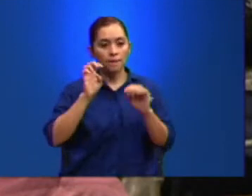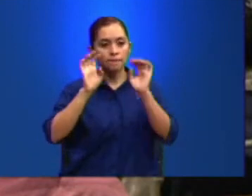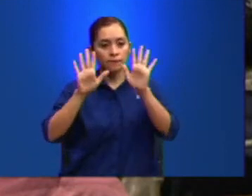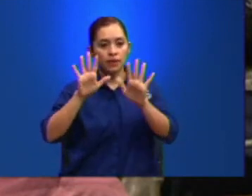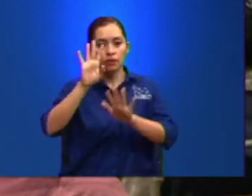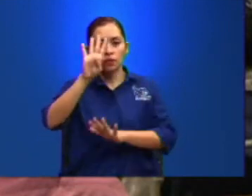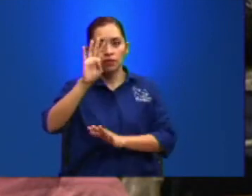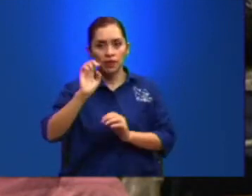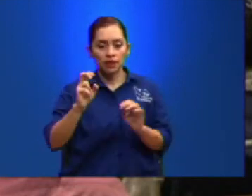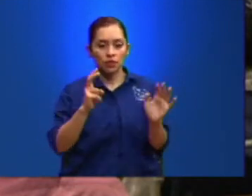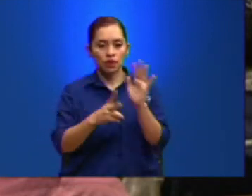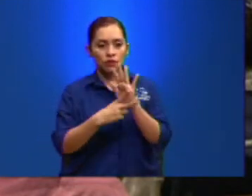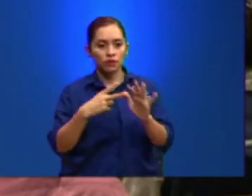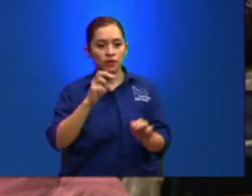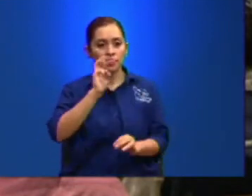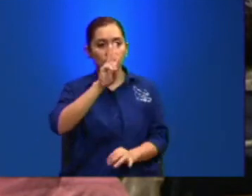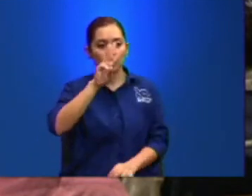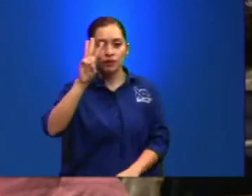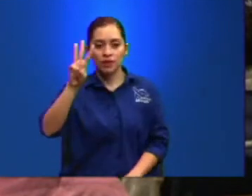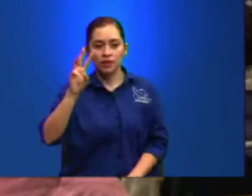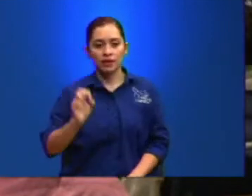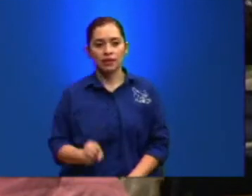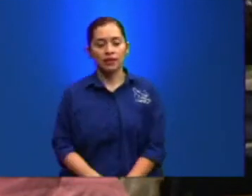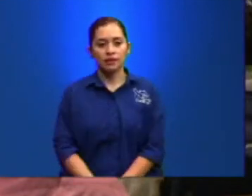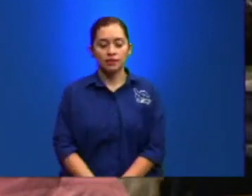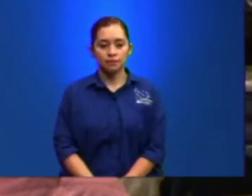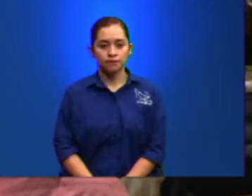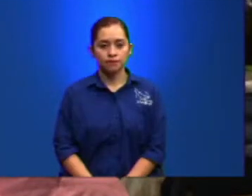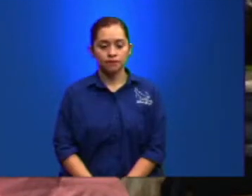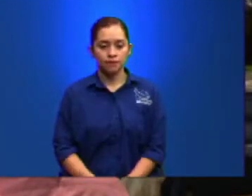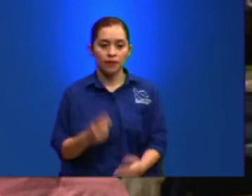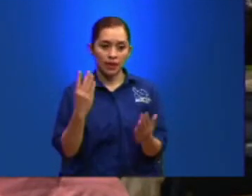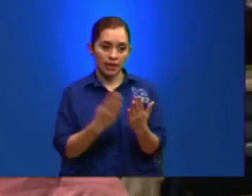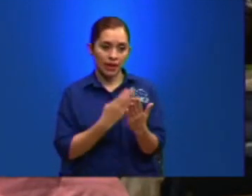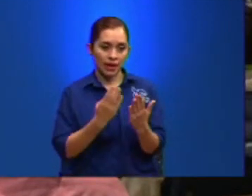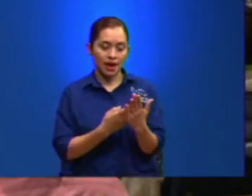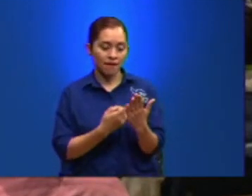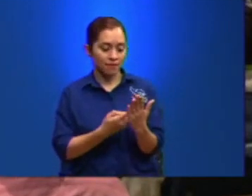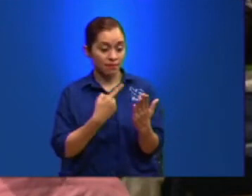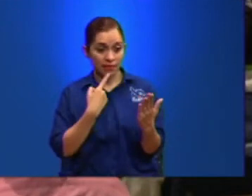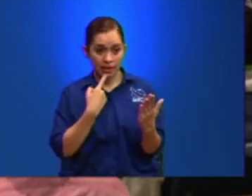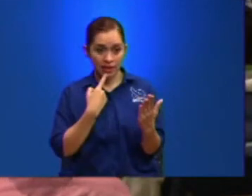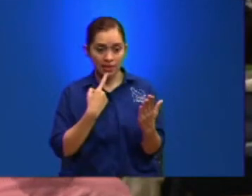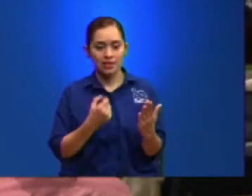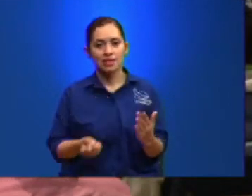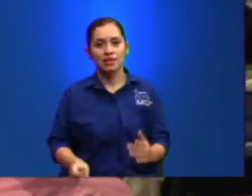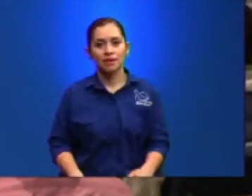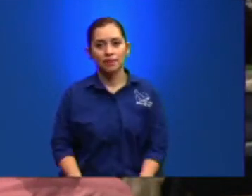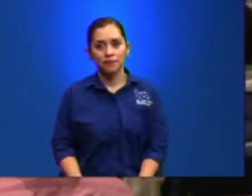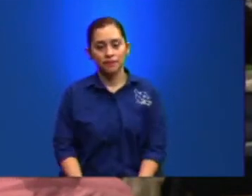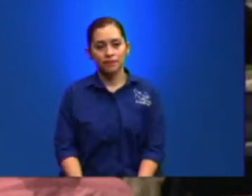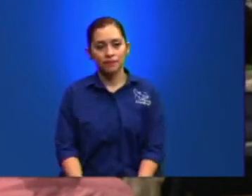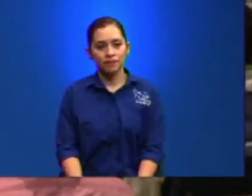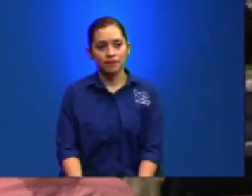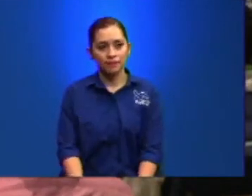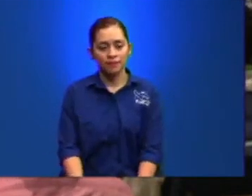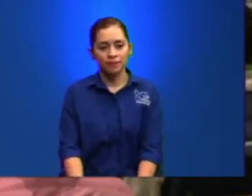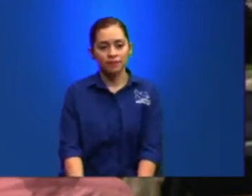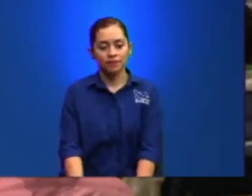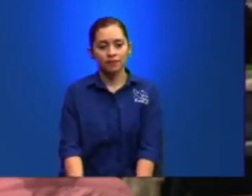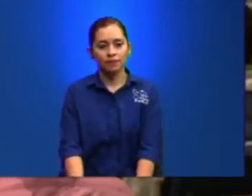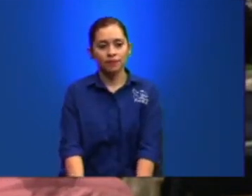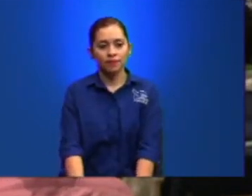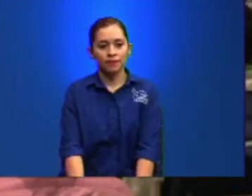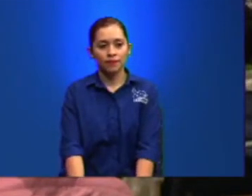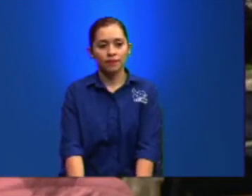tengo un par de minutos además como dicen que en estos últimos dos meses a los restaurantes les dan hasta las 11 de la noche yo